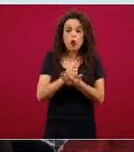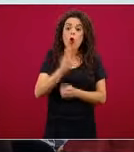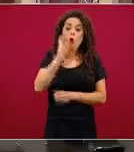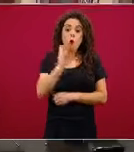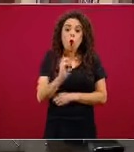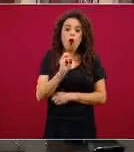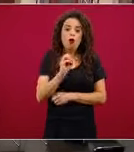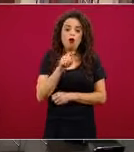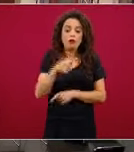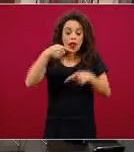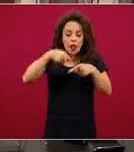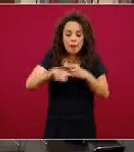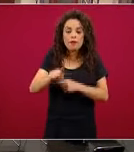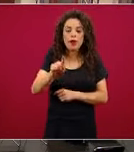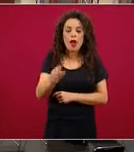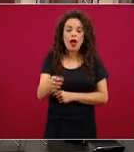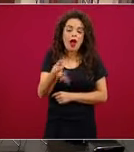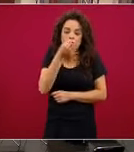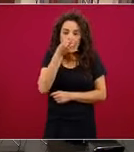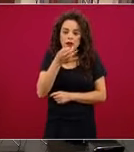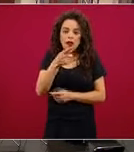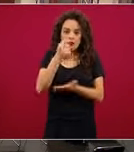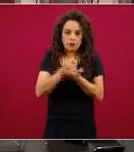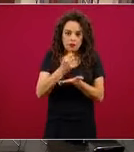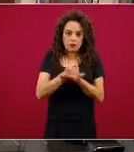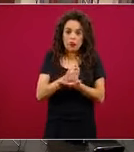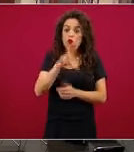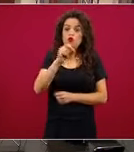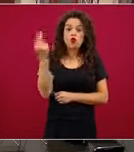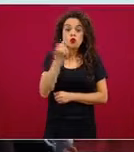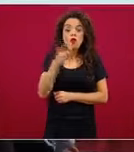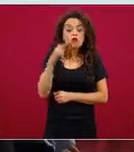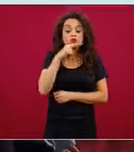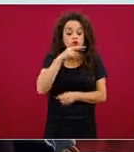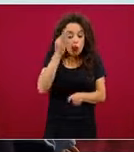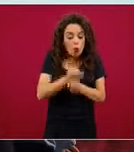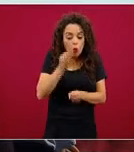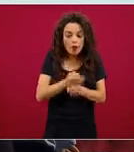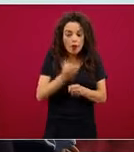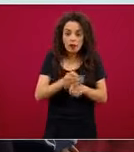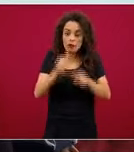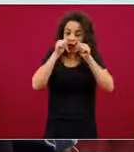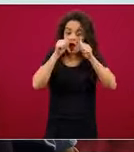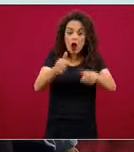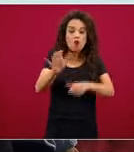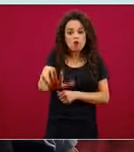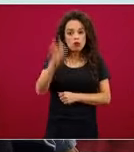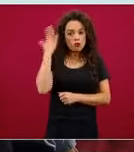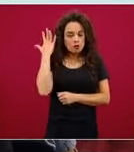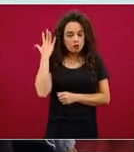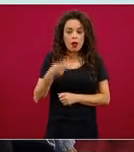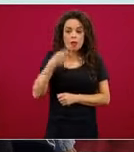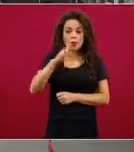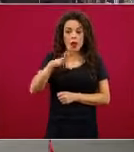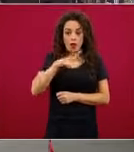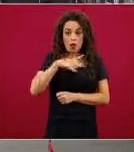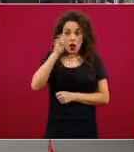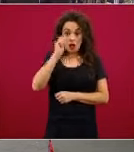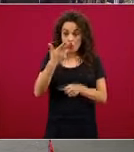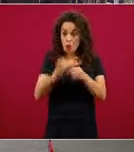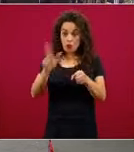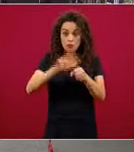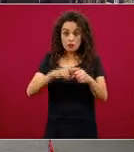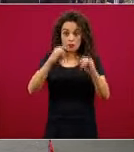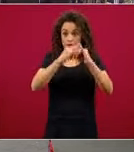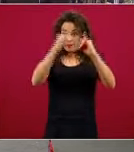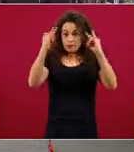requieren de una terapia intensiva de manera inmediata, aunque el hospital cuenta con todo el equipo, es decir, el hospital móvil, el EMT, cuenta con todo